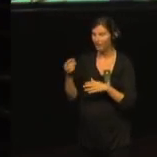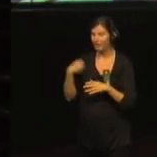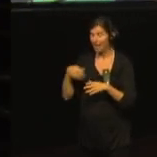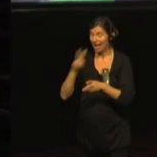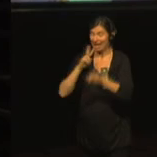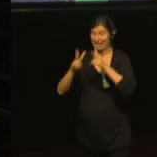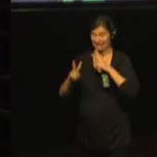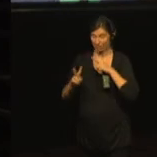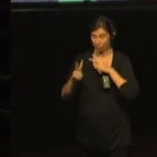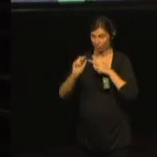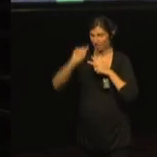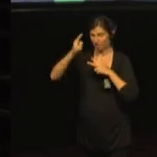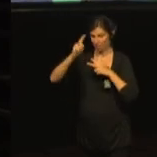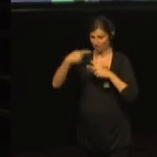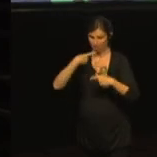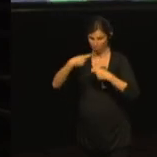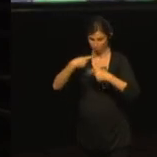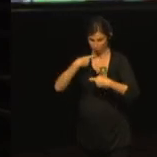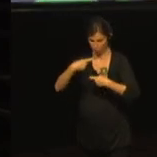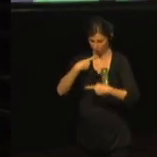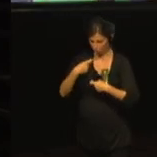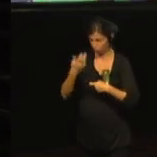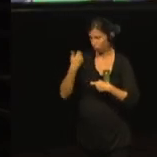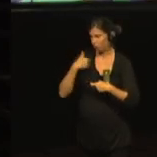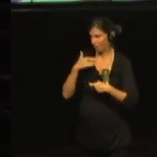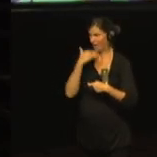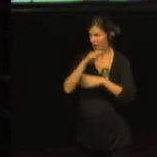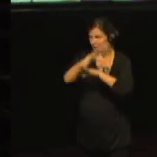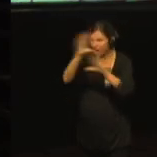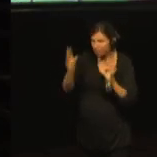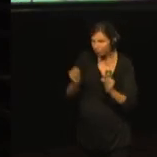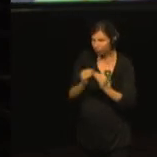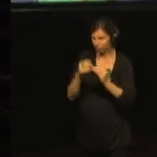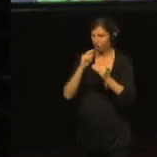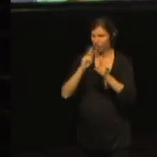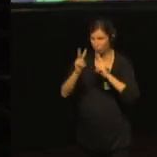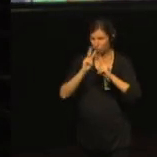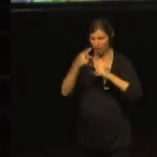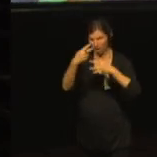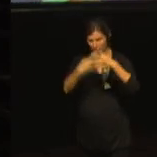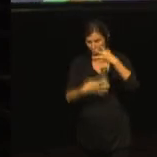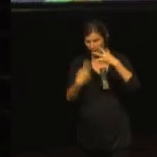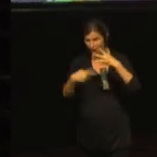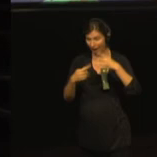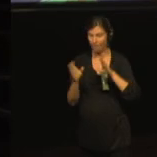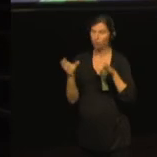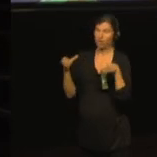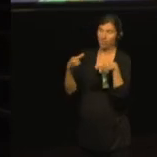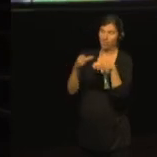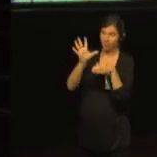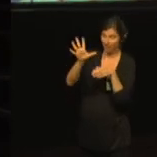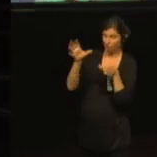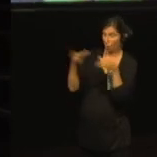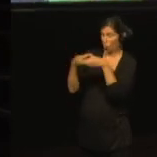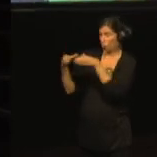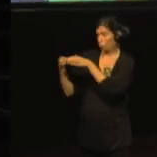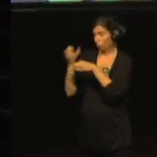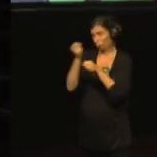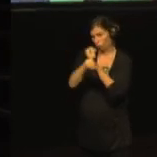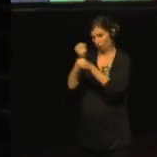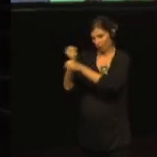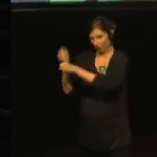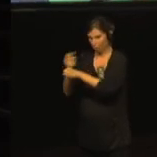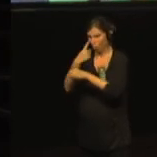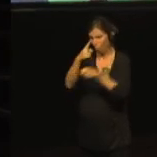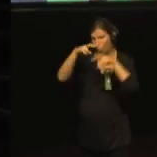tuvimos los datos con los que queríamos trabajar. Creamos cinco grupos de trabajo nuevo, uno para poder analizar los datos que teníamos, otro